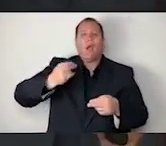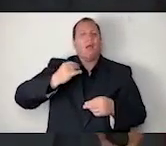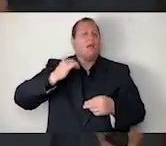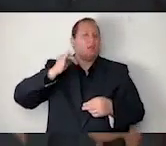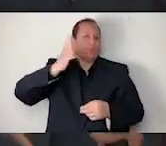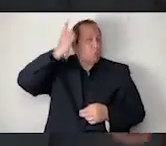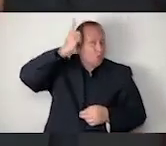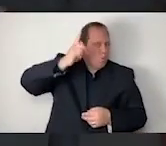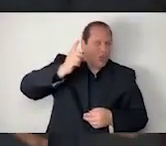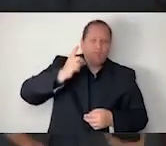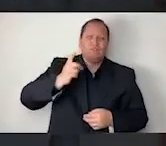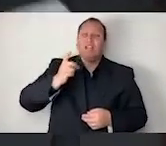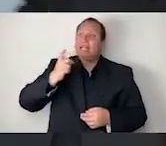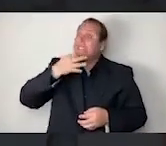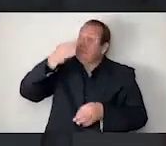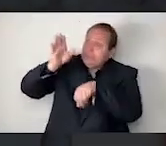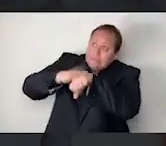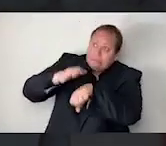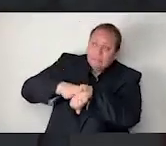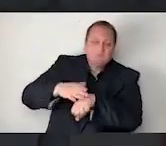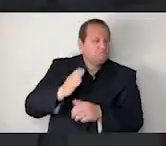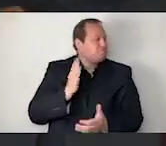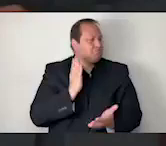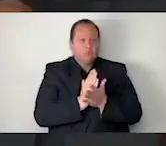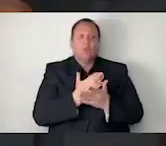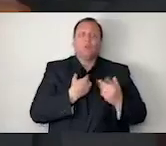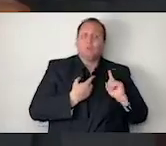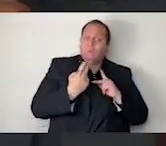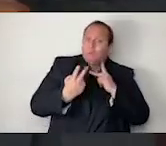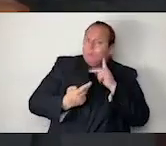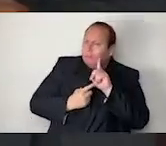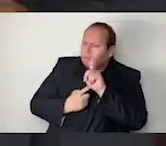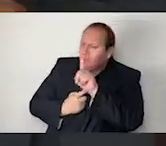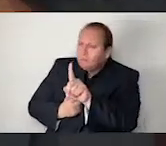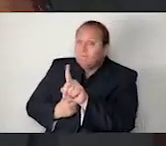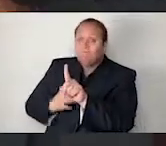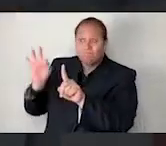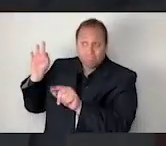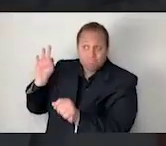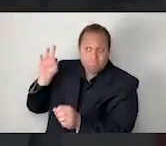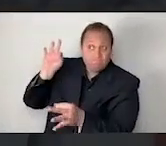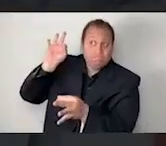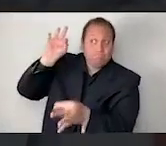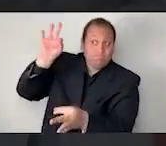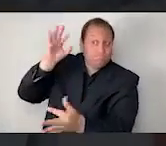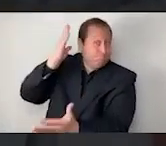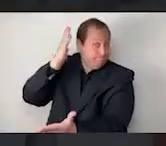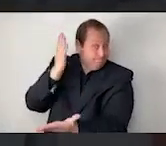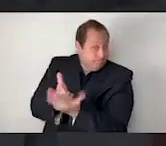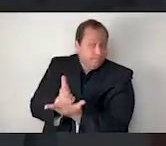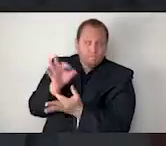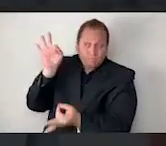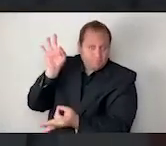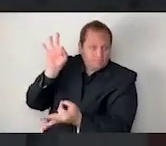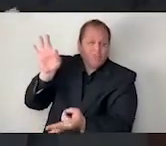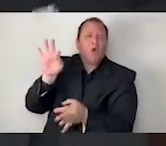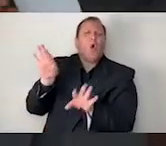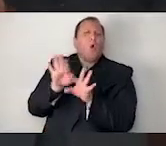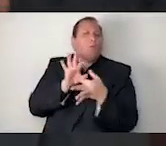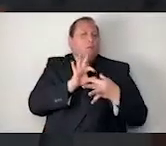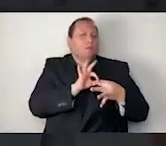y les generamos la suspensión de las actividades a través de la de los sellos que colocará a la cofepris